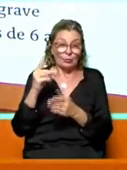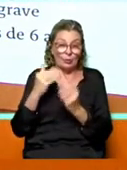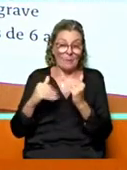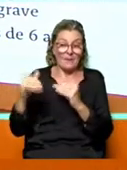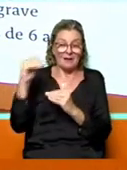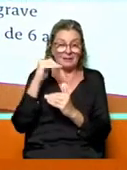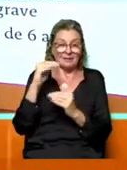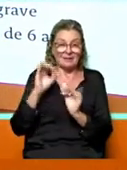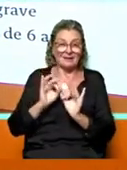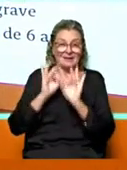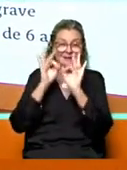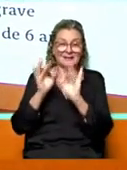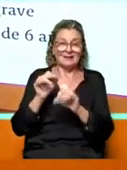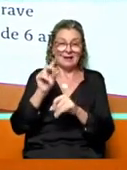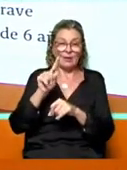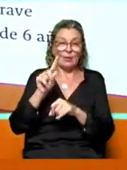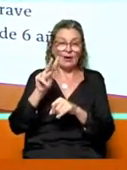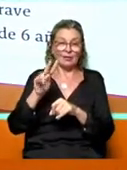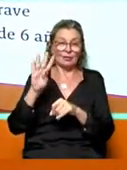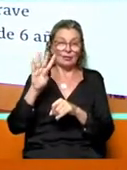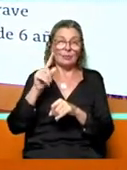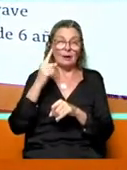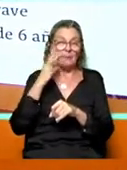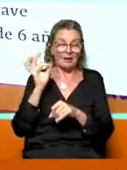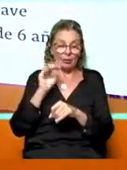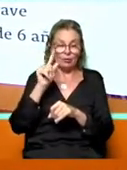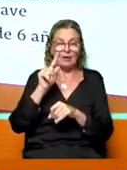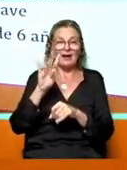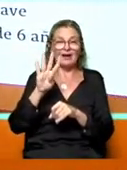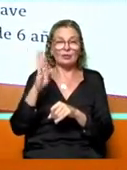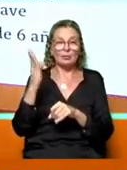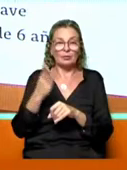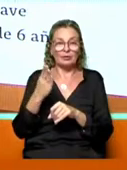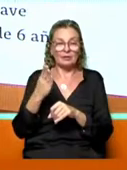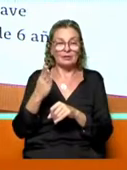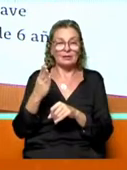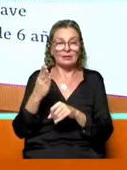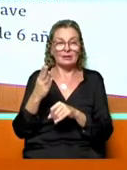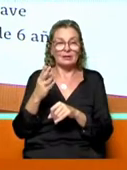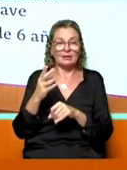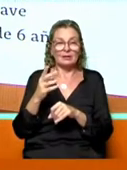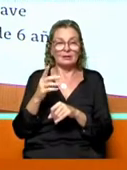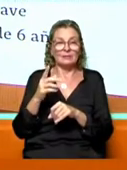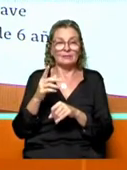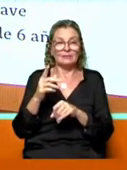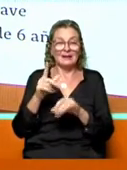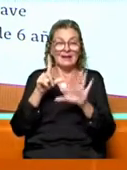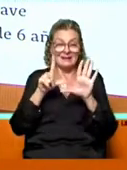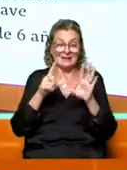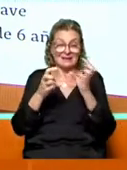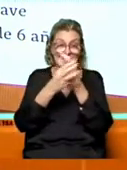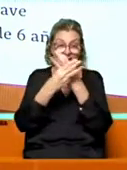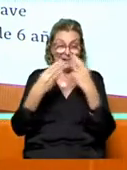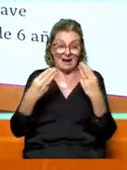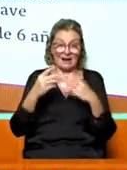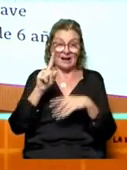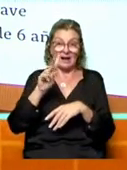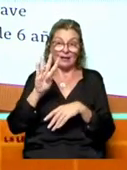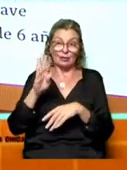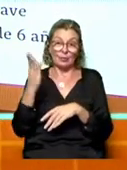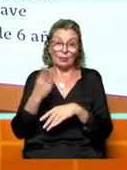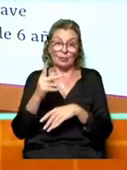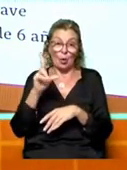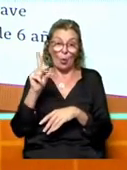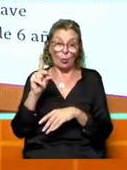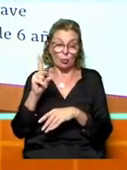aumenta y llega a un 14%. 7 en general, 14 UTU. Sí, que esto también